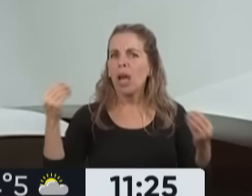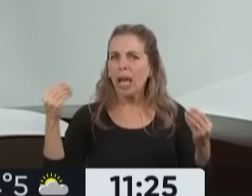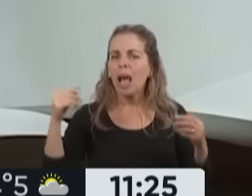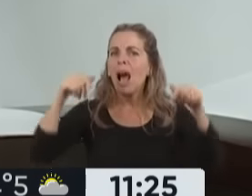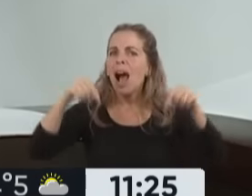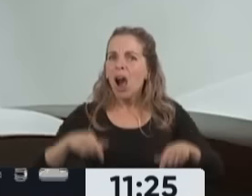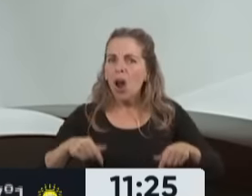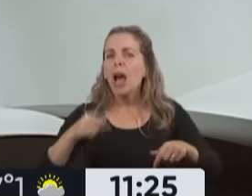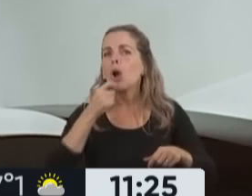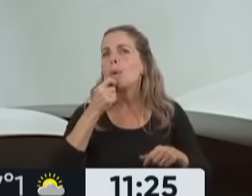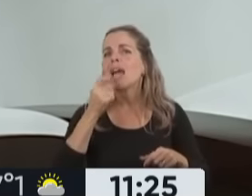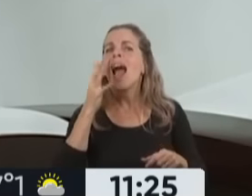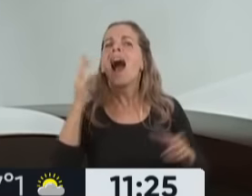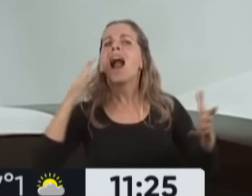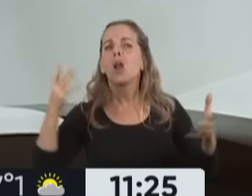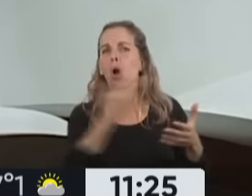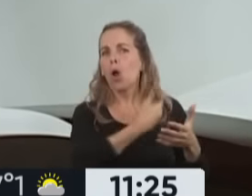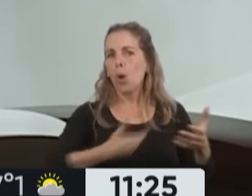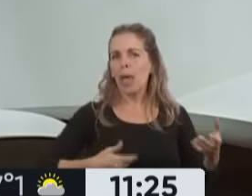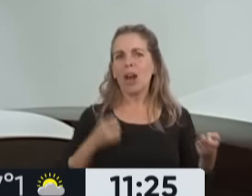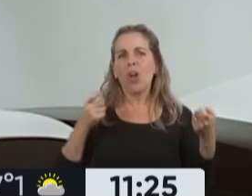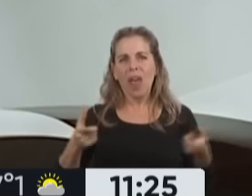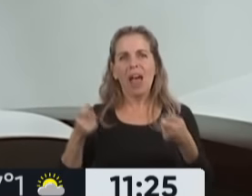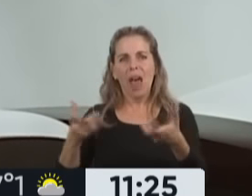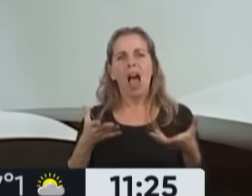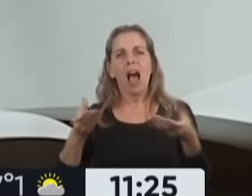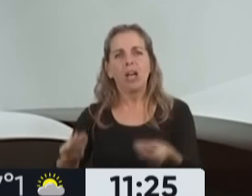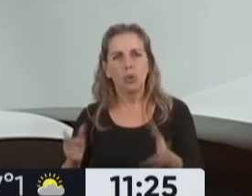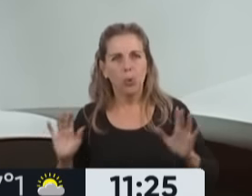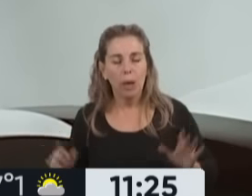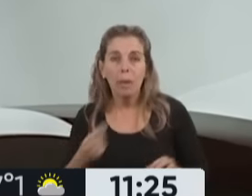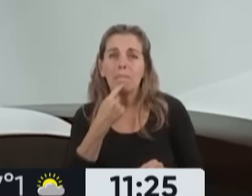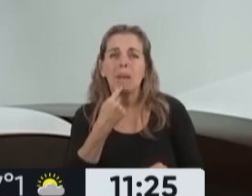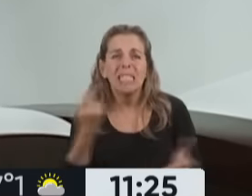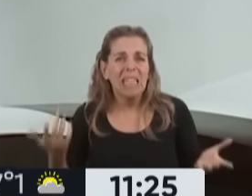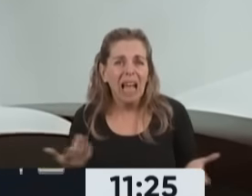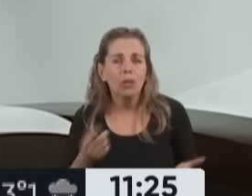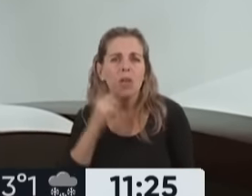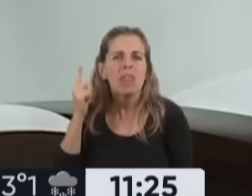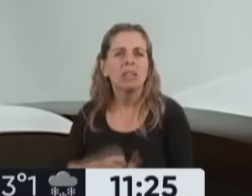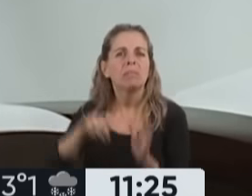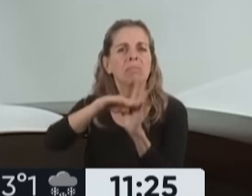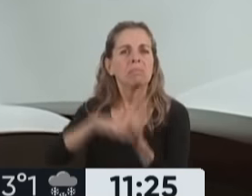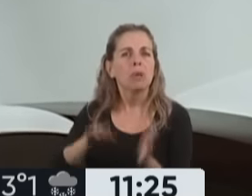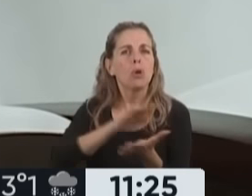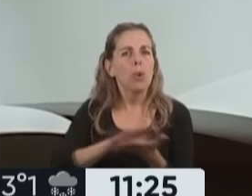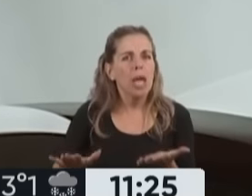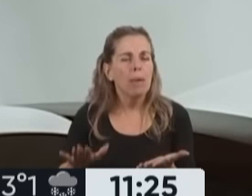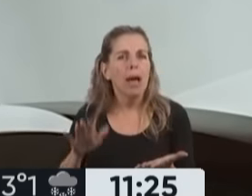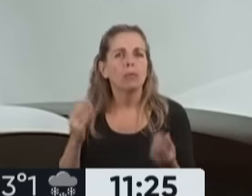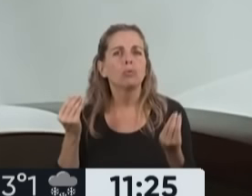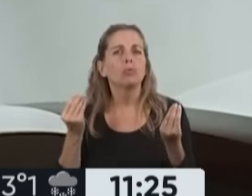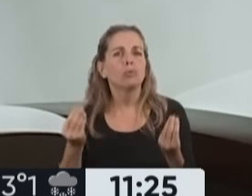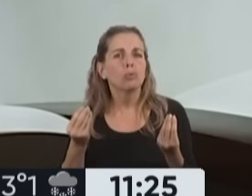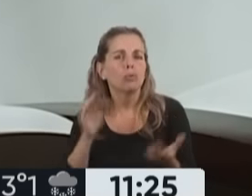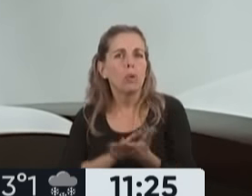recibiendo algo de ayuda. Están previstas nuevas medidas en cuanto a la asistencia, la presencia de funcionarios